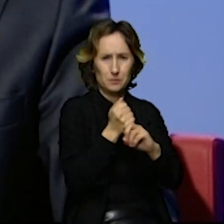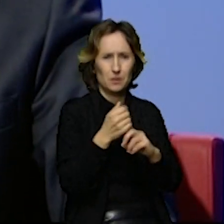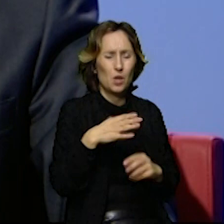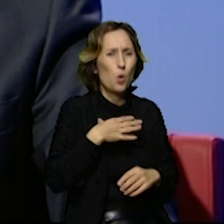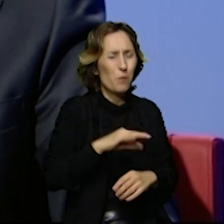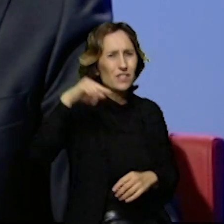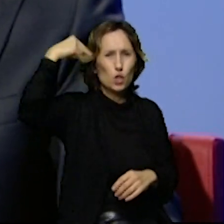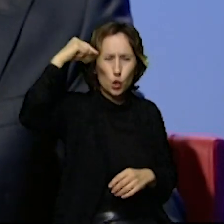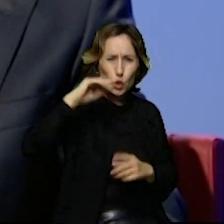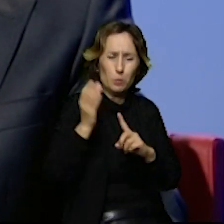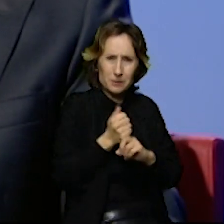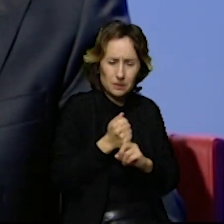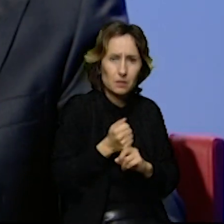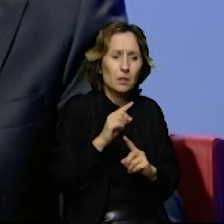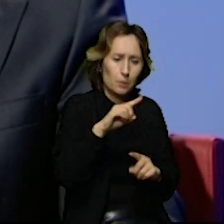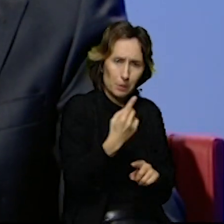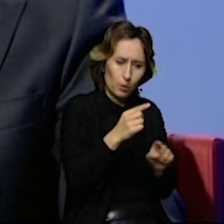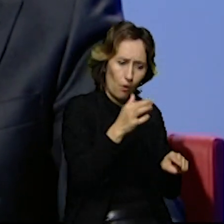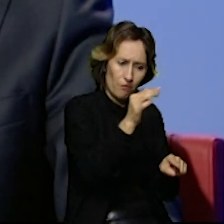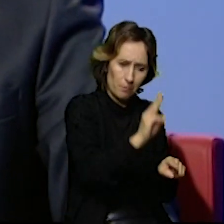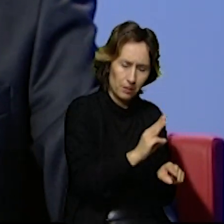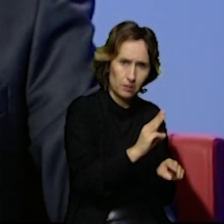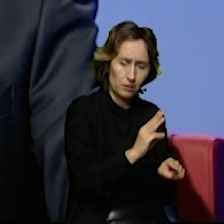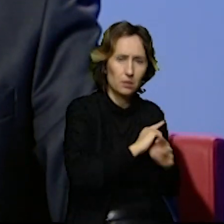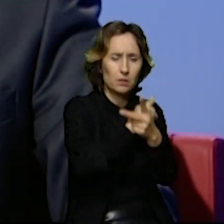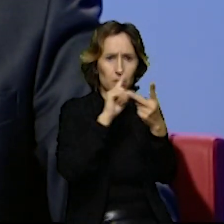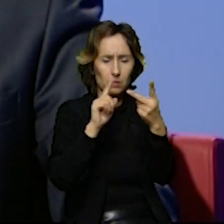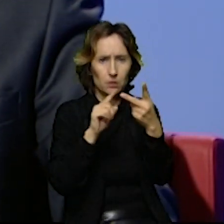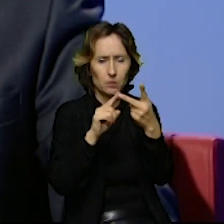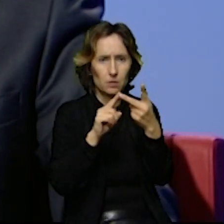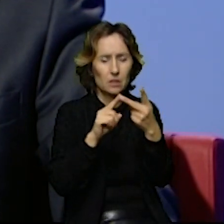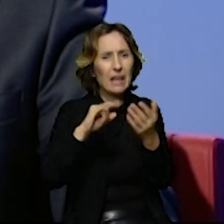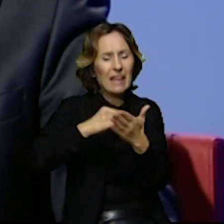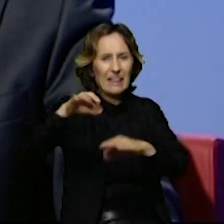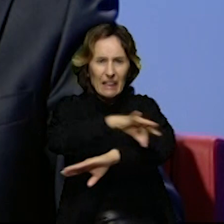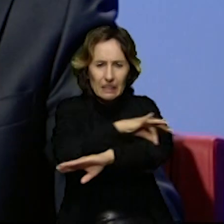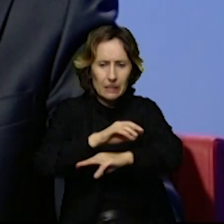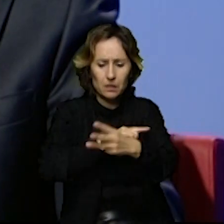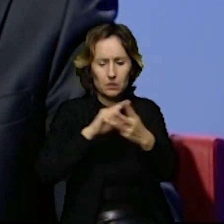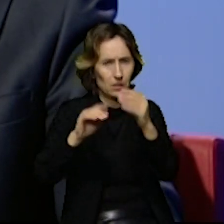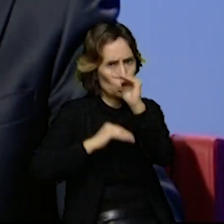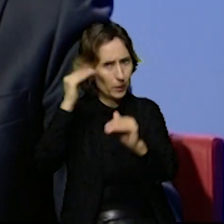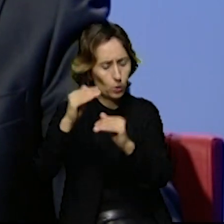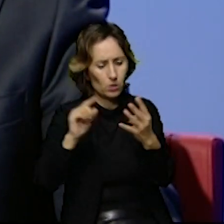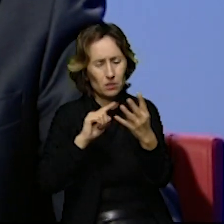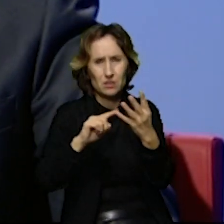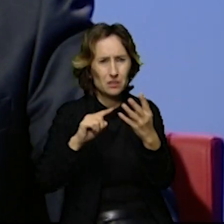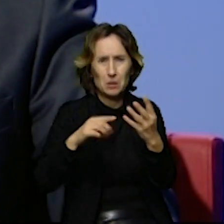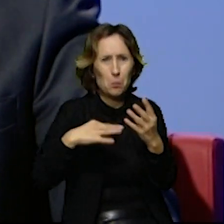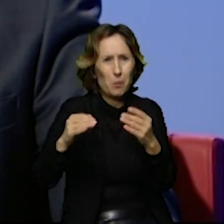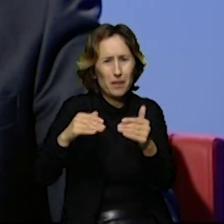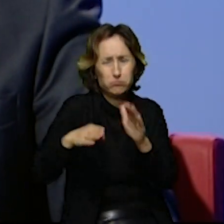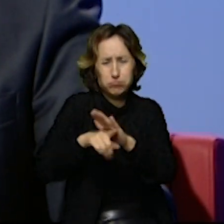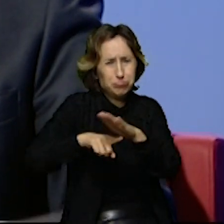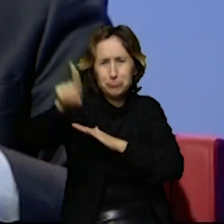ser doctor. Primero haces formación profesional, luego te pasas a una ingeniería de grado superior y luego llegas hasta donde te dé